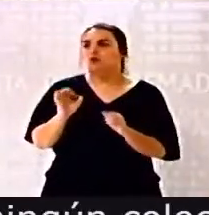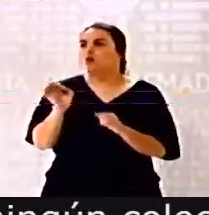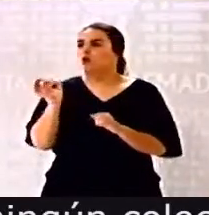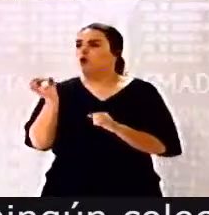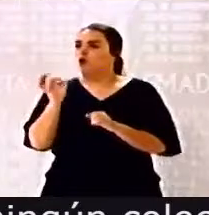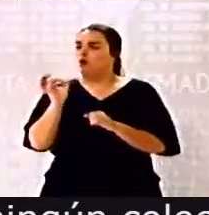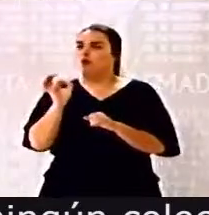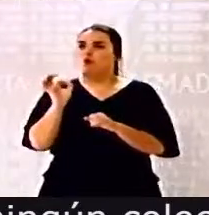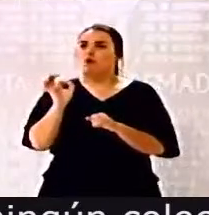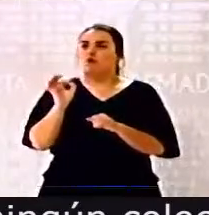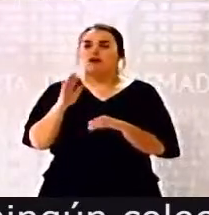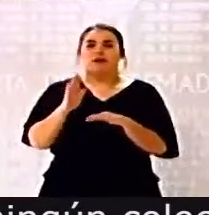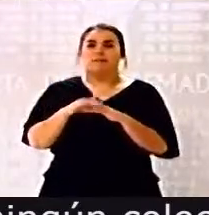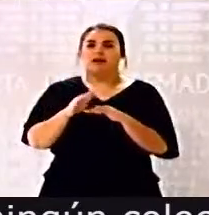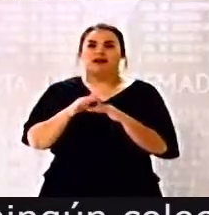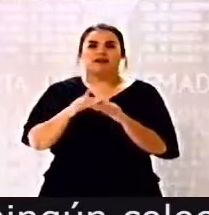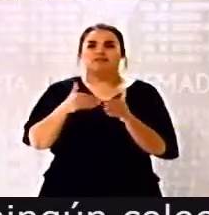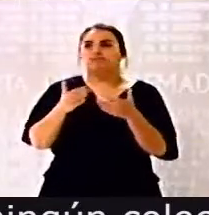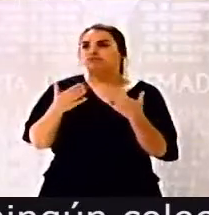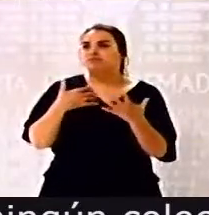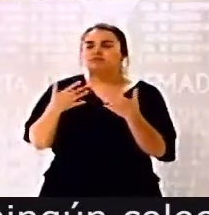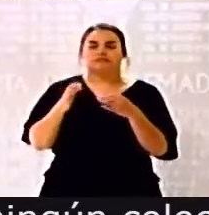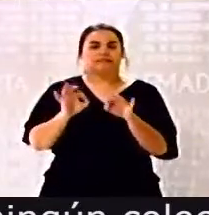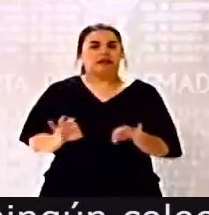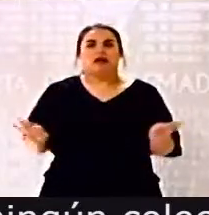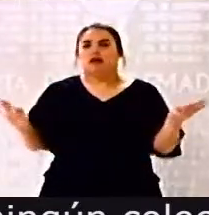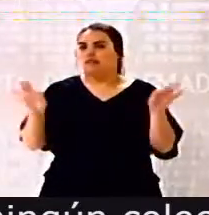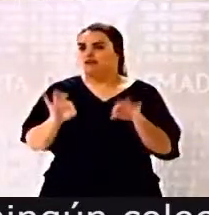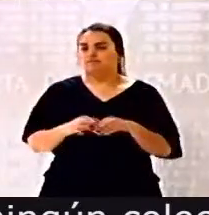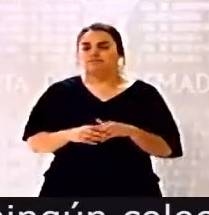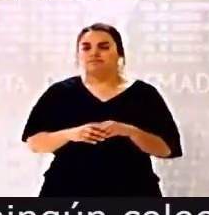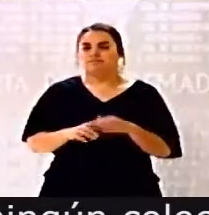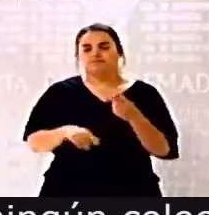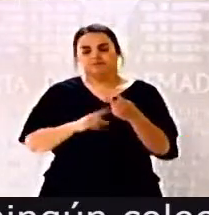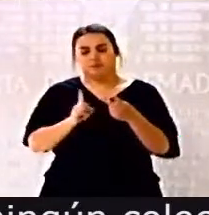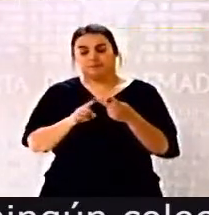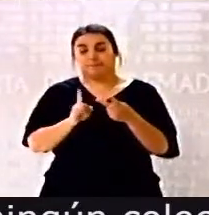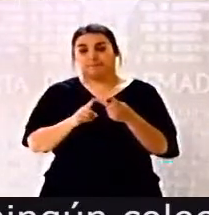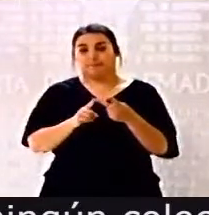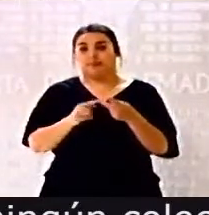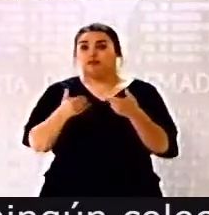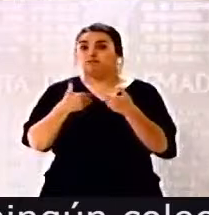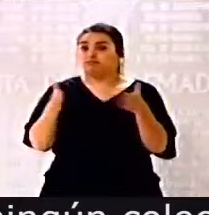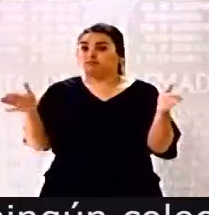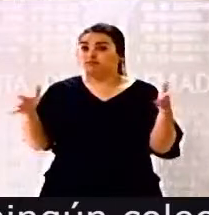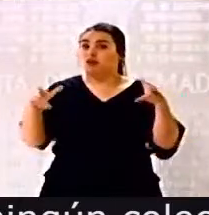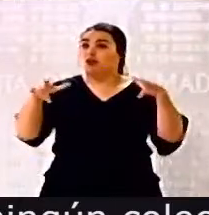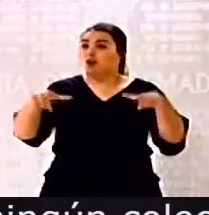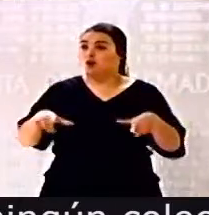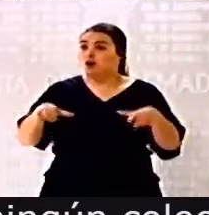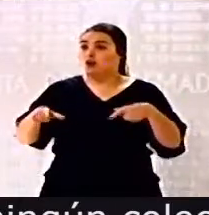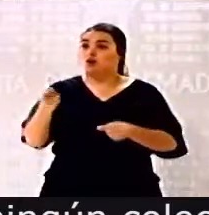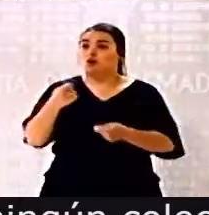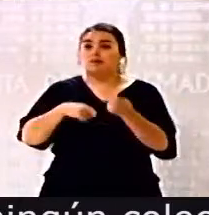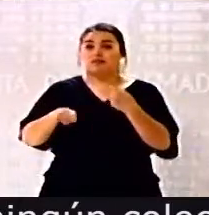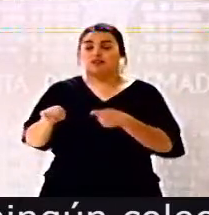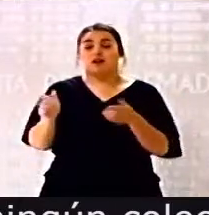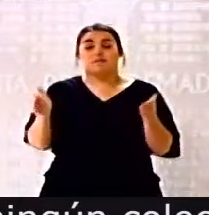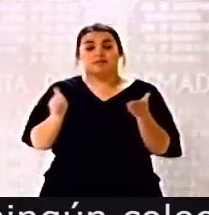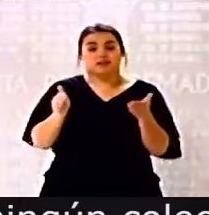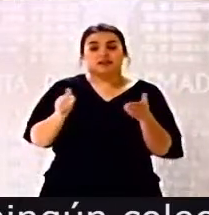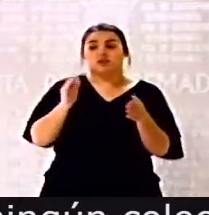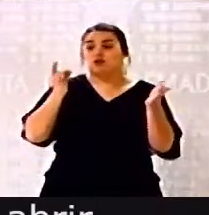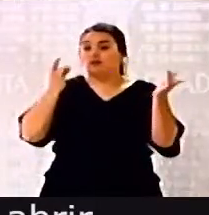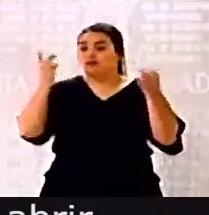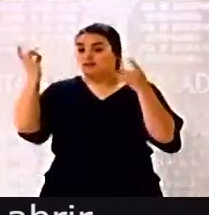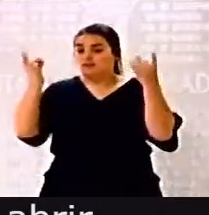horas de salida. 2, que se pueden abrir los establecimientos y locales comerciales minoristas y de